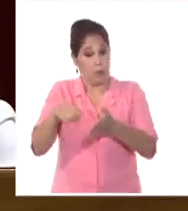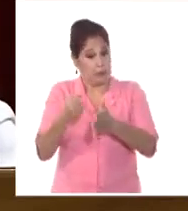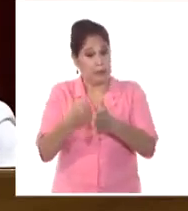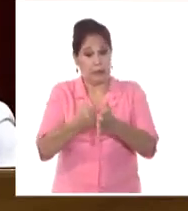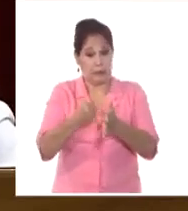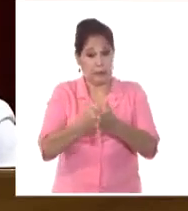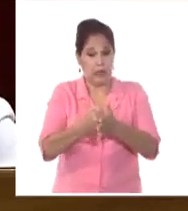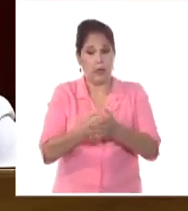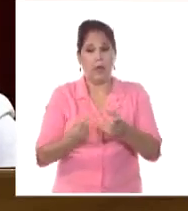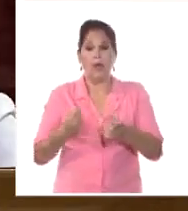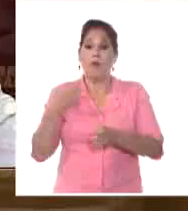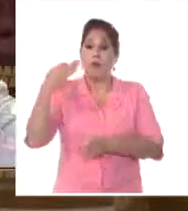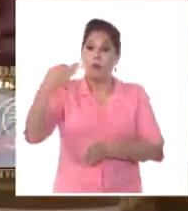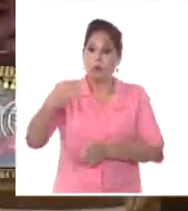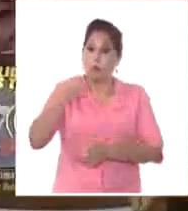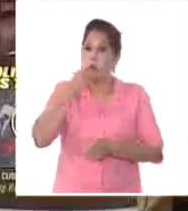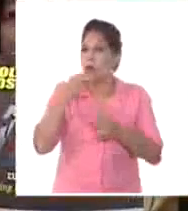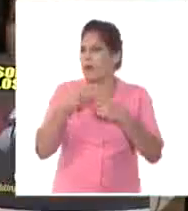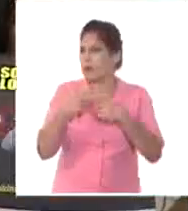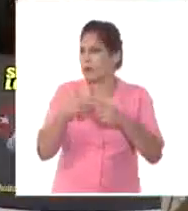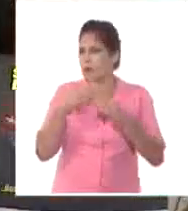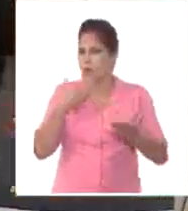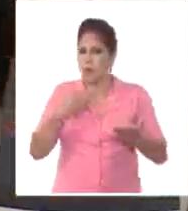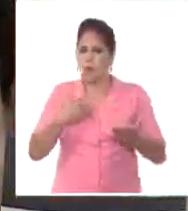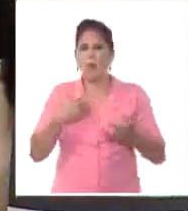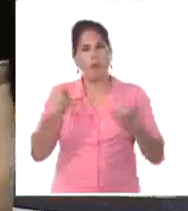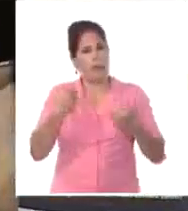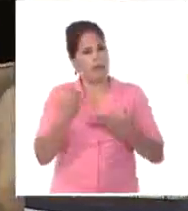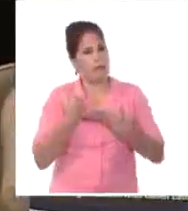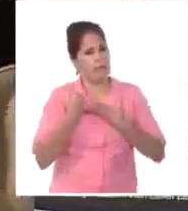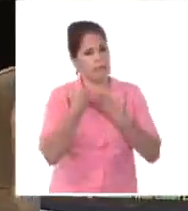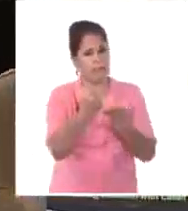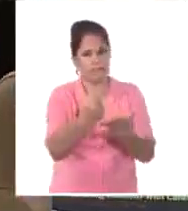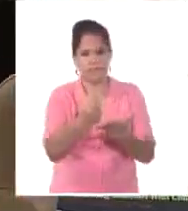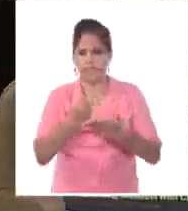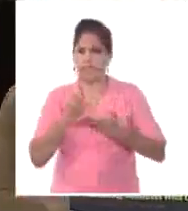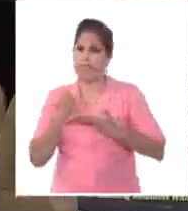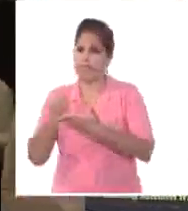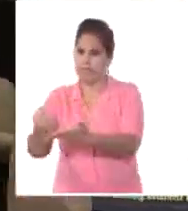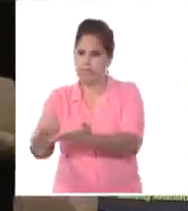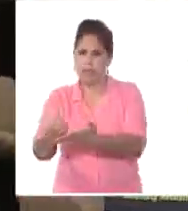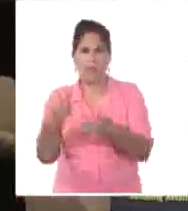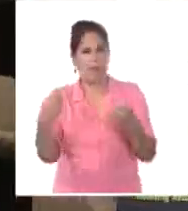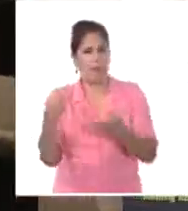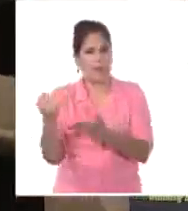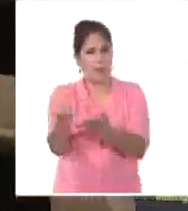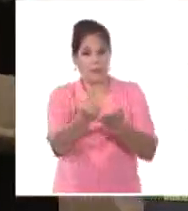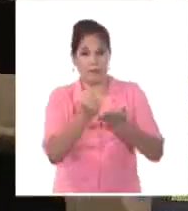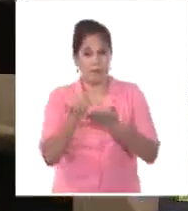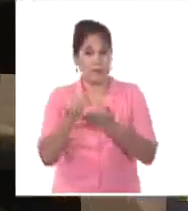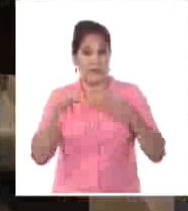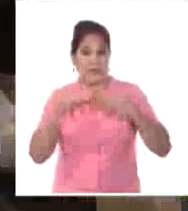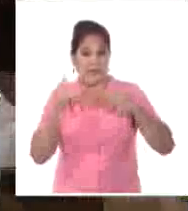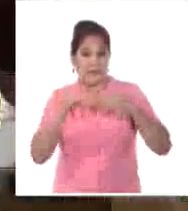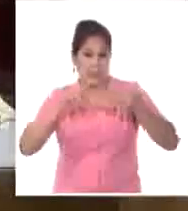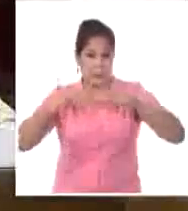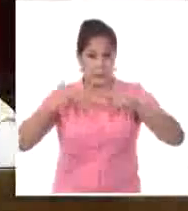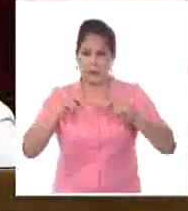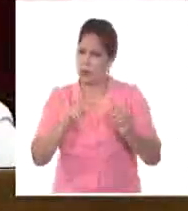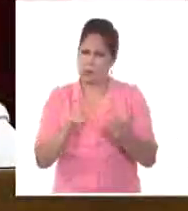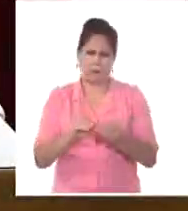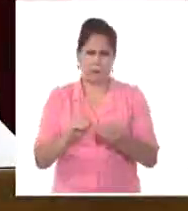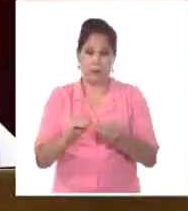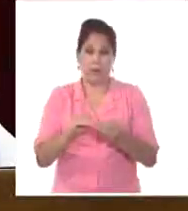el futuro solo pueden resolverse por la vía de la cooperación, la solidaridad y no de la confrontación.